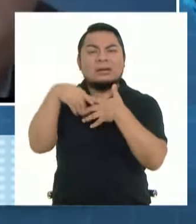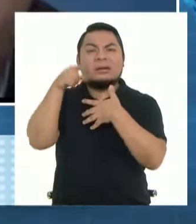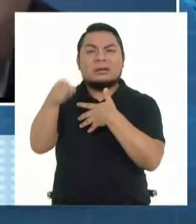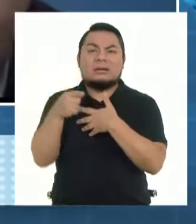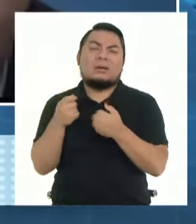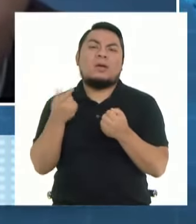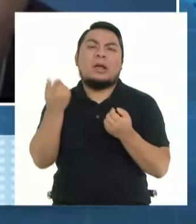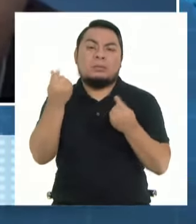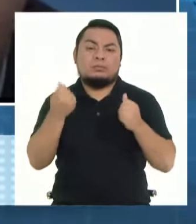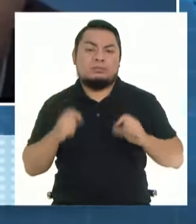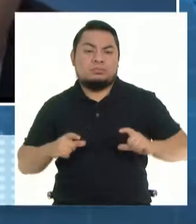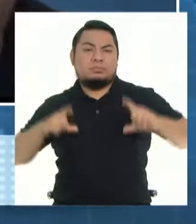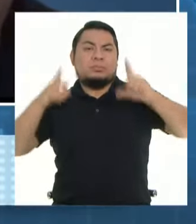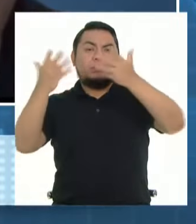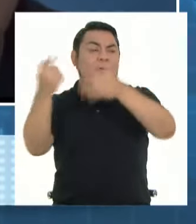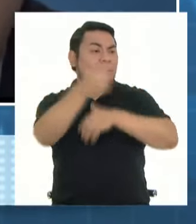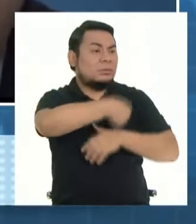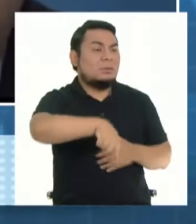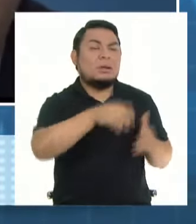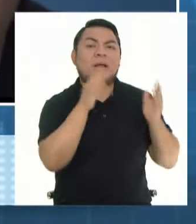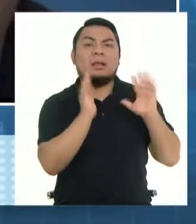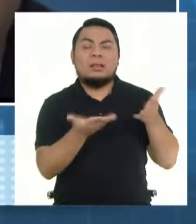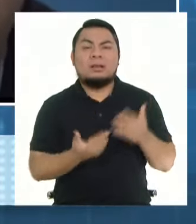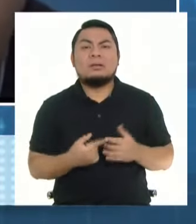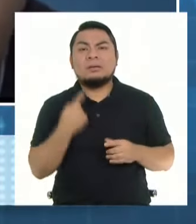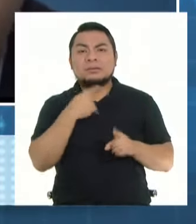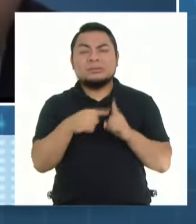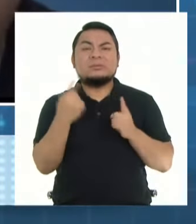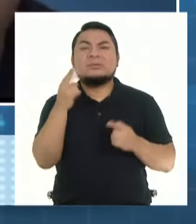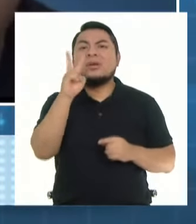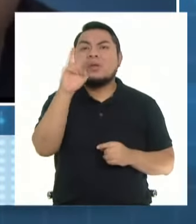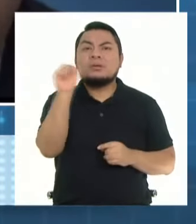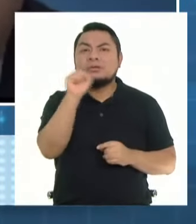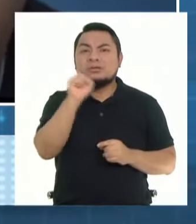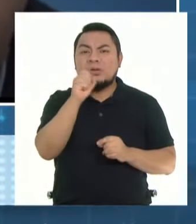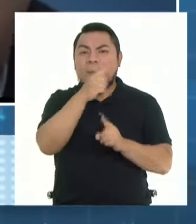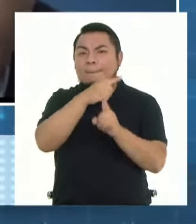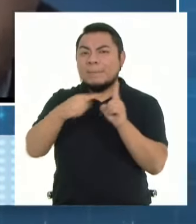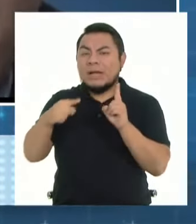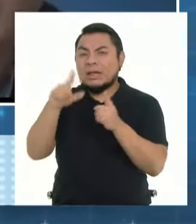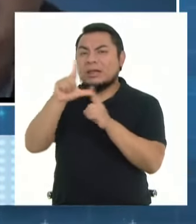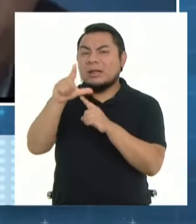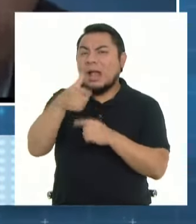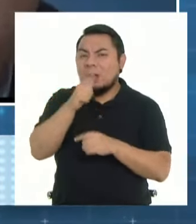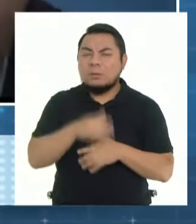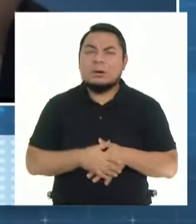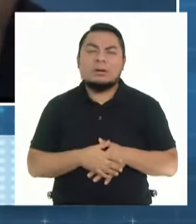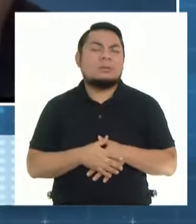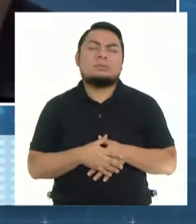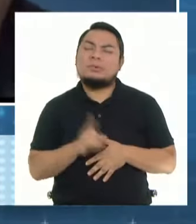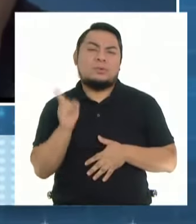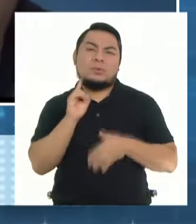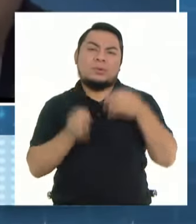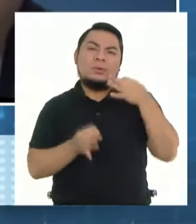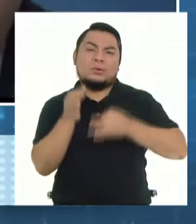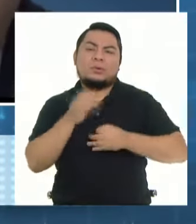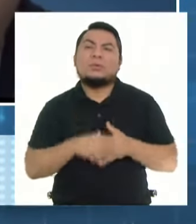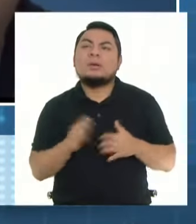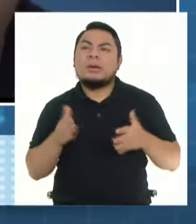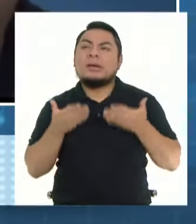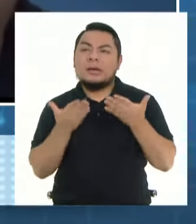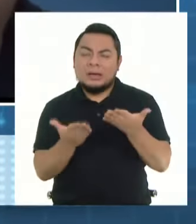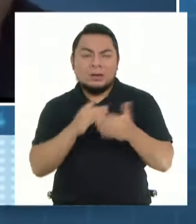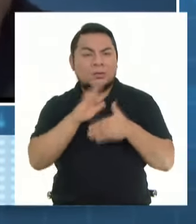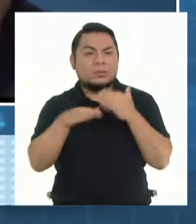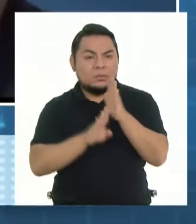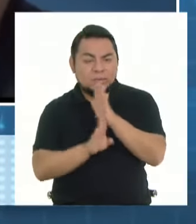el litro de leche y un medio litro de agua vale 2 soles. O sea, resulta verdaderamente injusto. Hay que generar condiciones